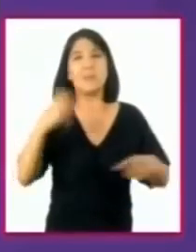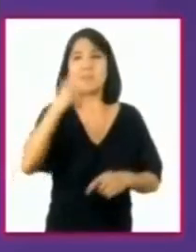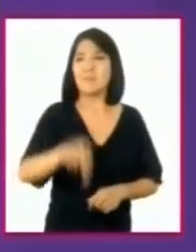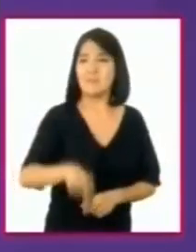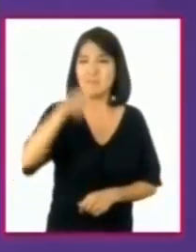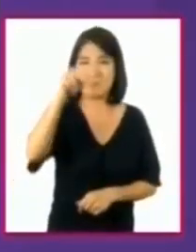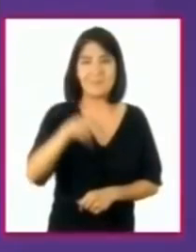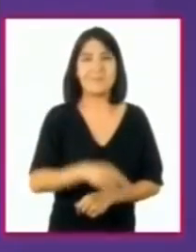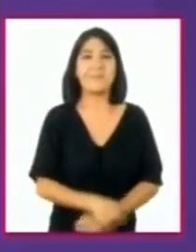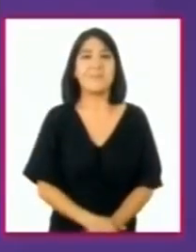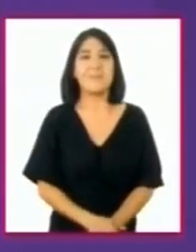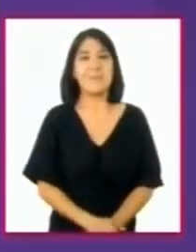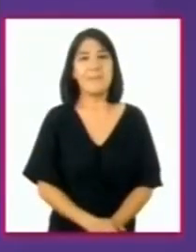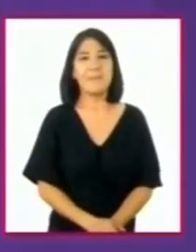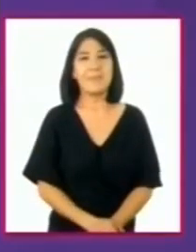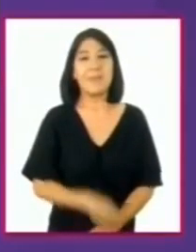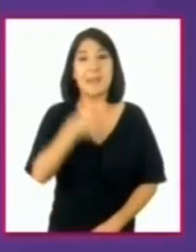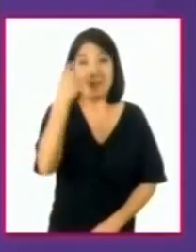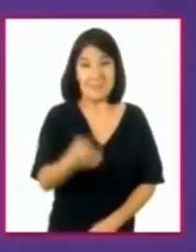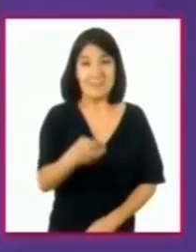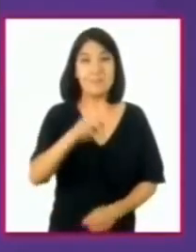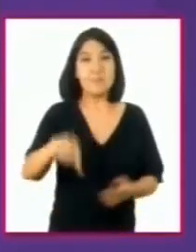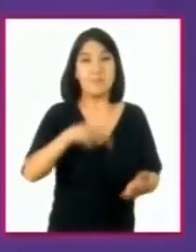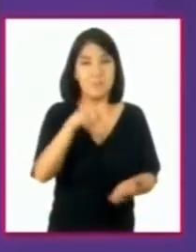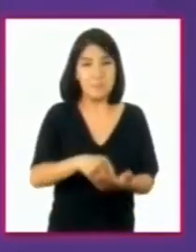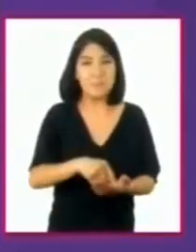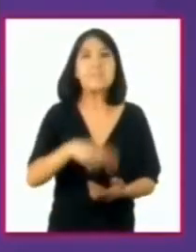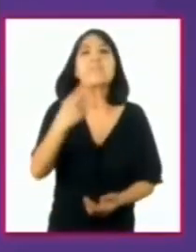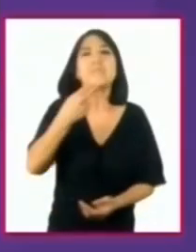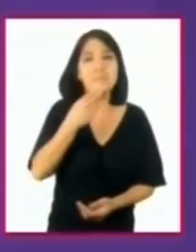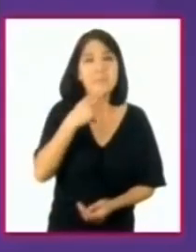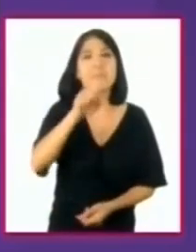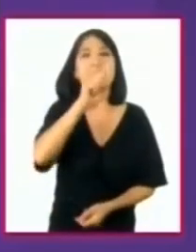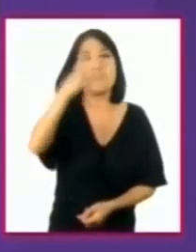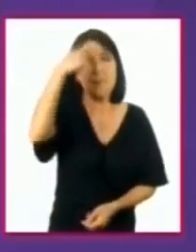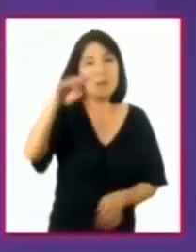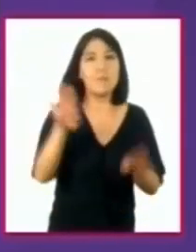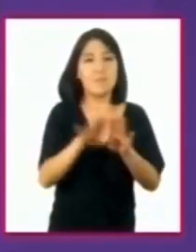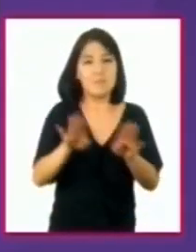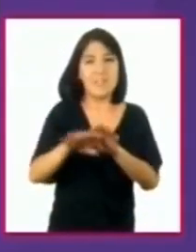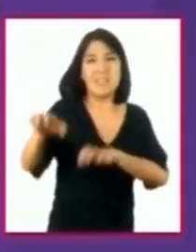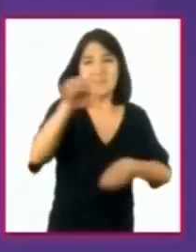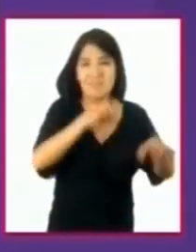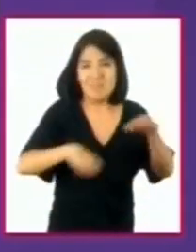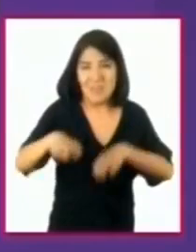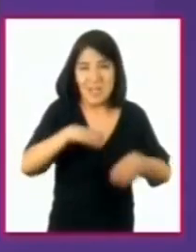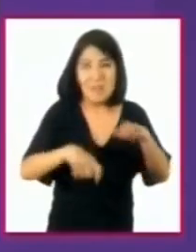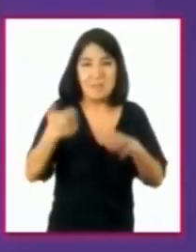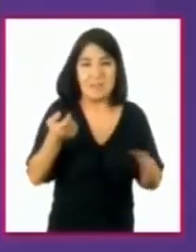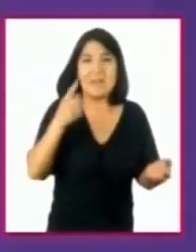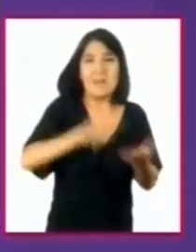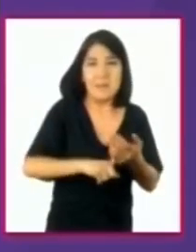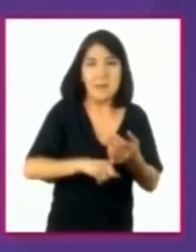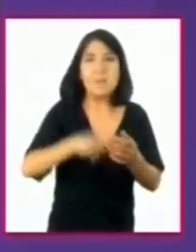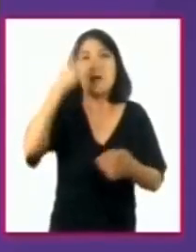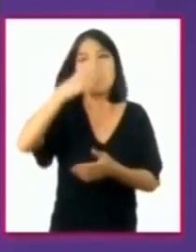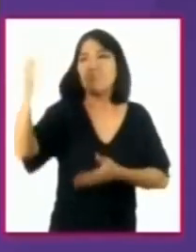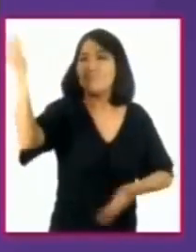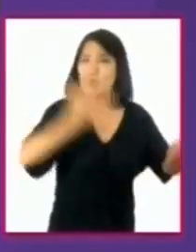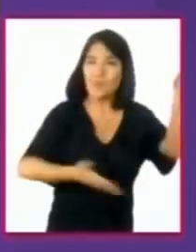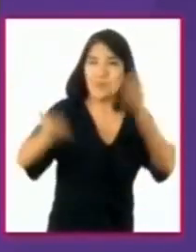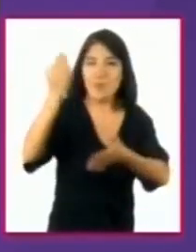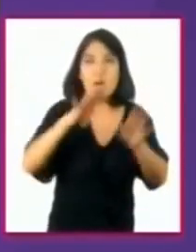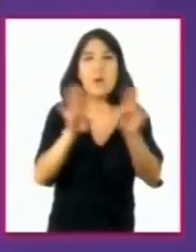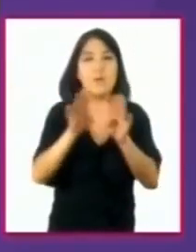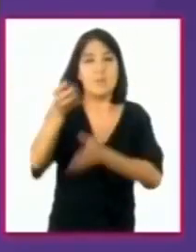norte. Este asentamiento sirvió como centro económico y ruta entre ciudades. Se encargó del comercio